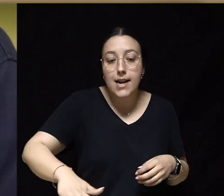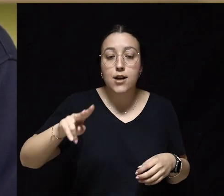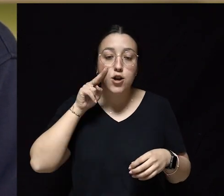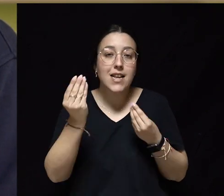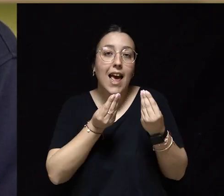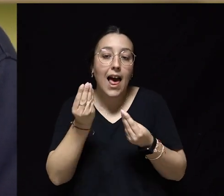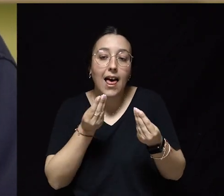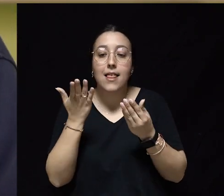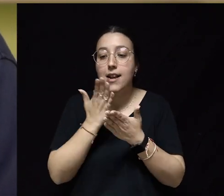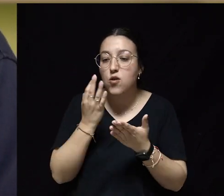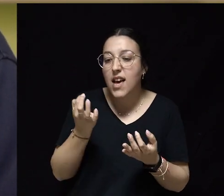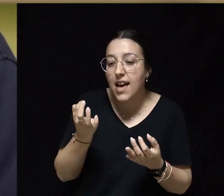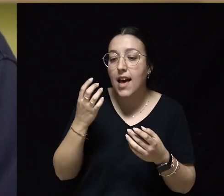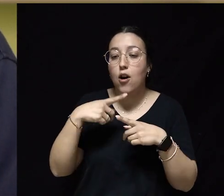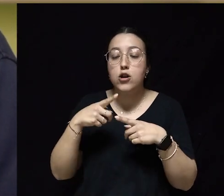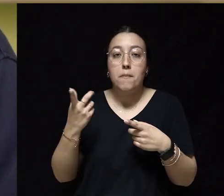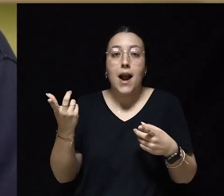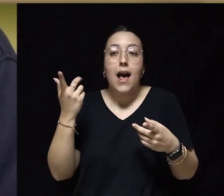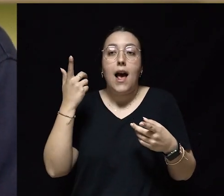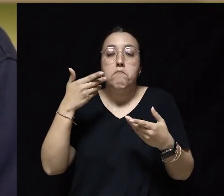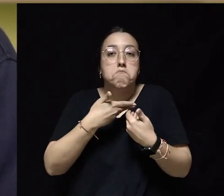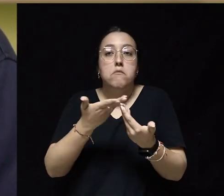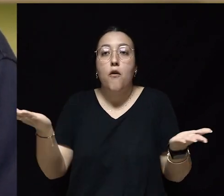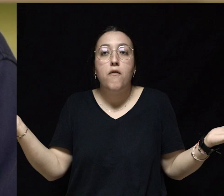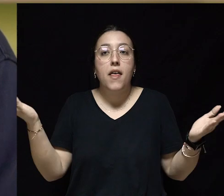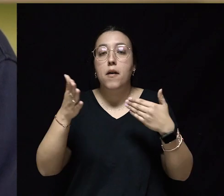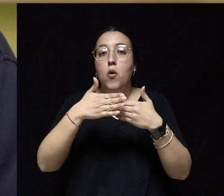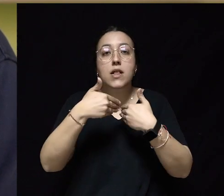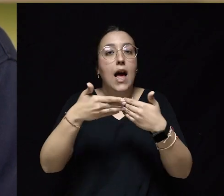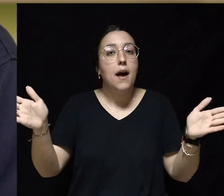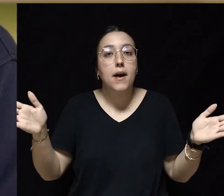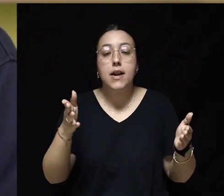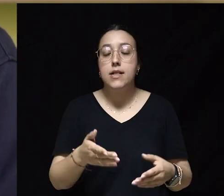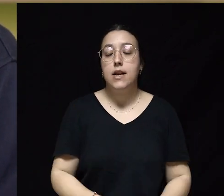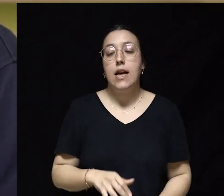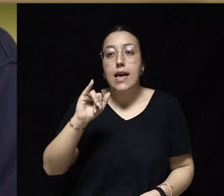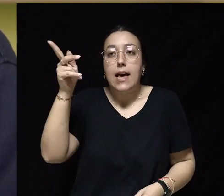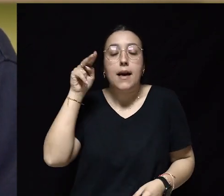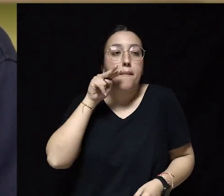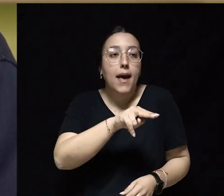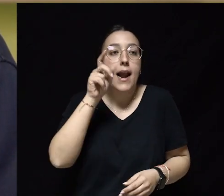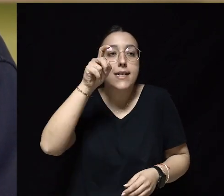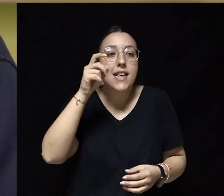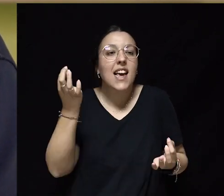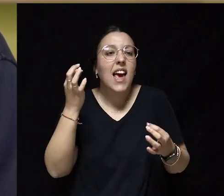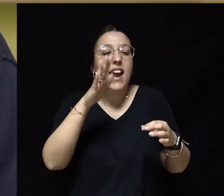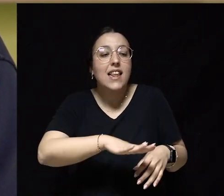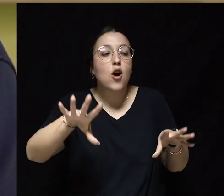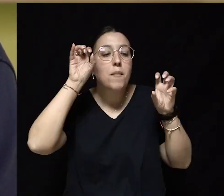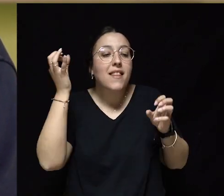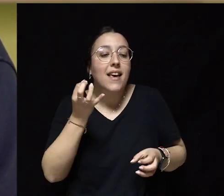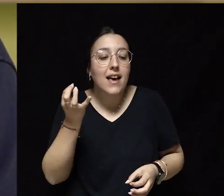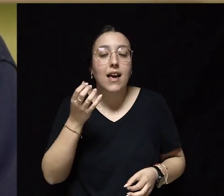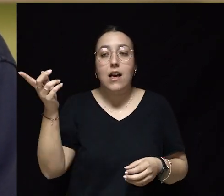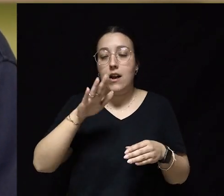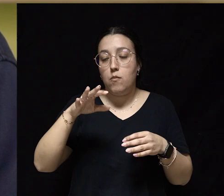día a día del colegio. También tenemos jornada continua, de esta manera facilitamos que todo el tiempo de lo que sería enseñanza